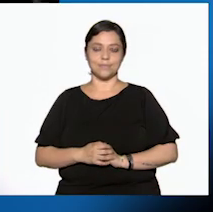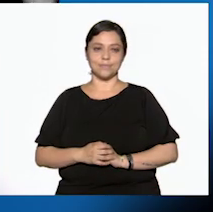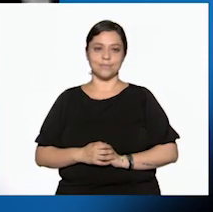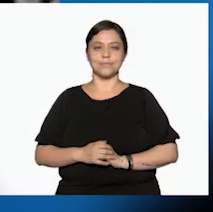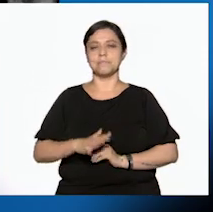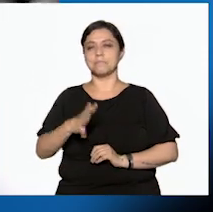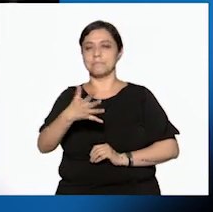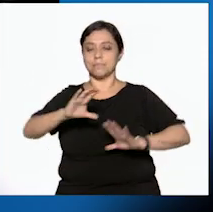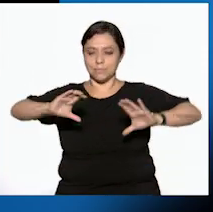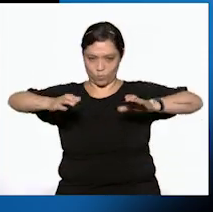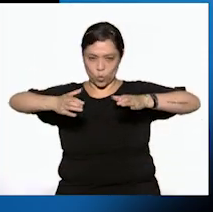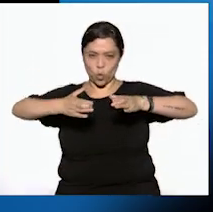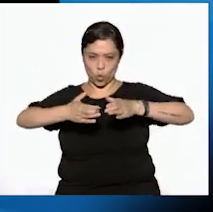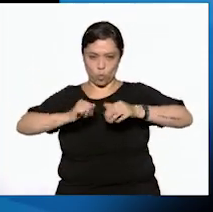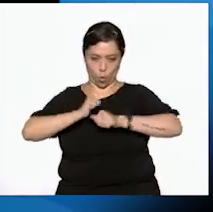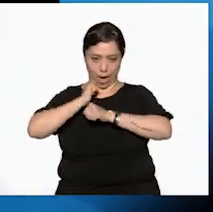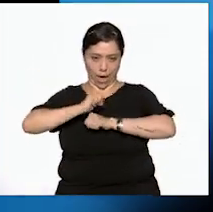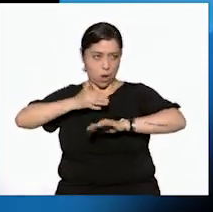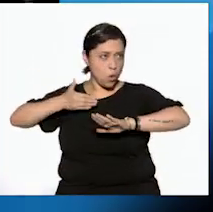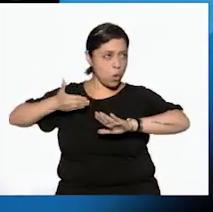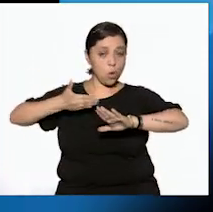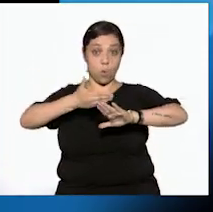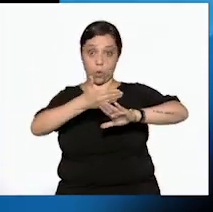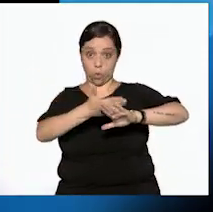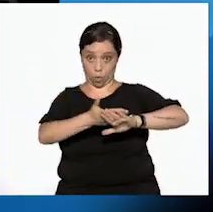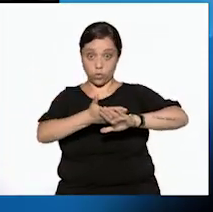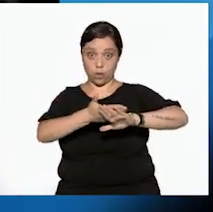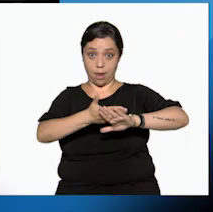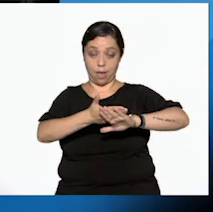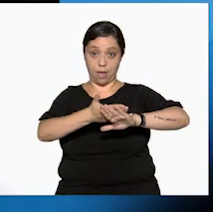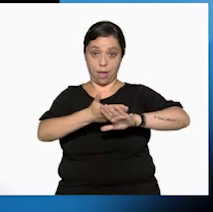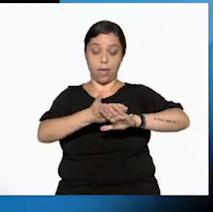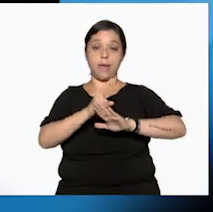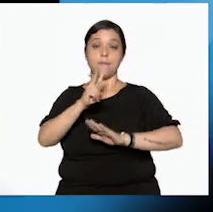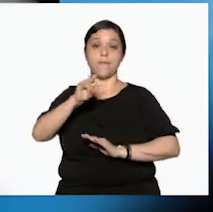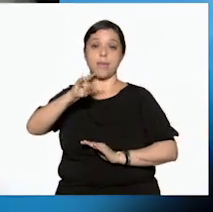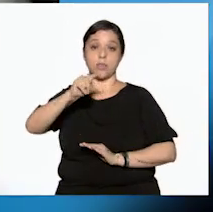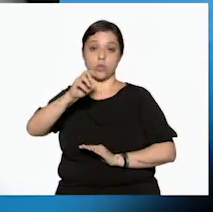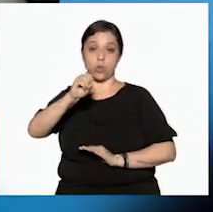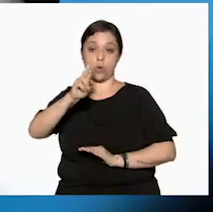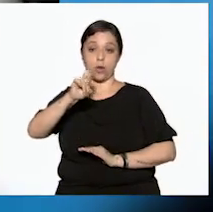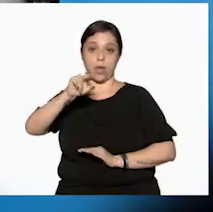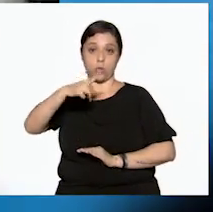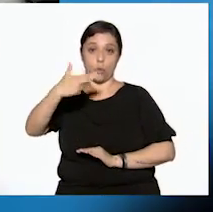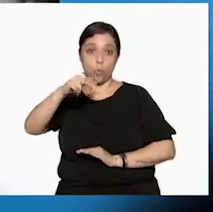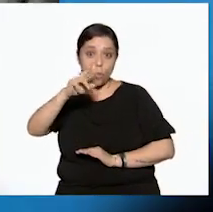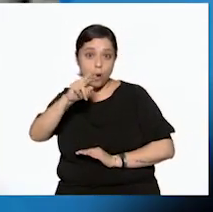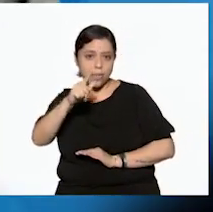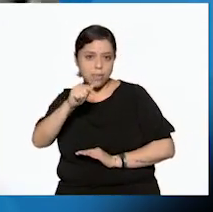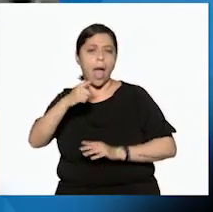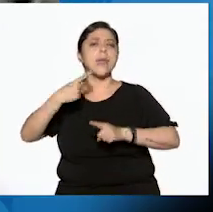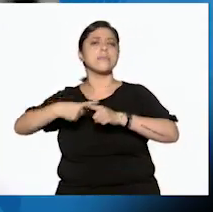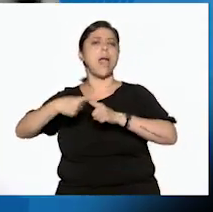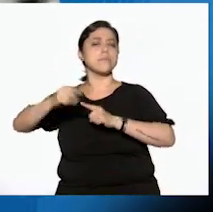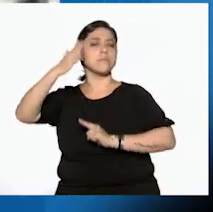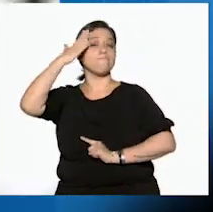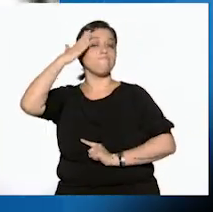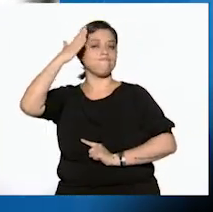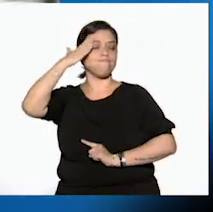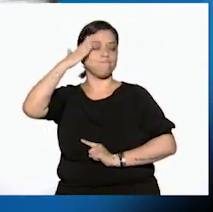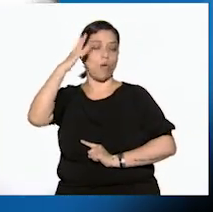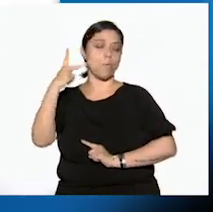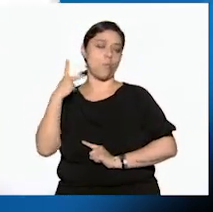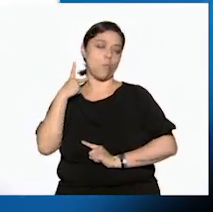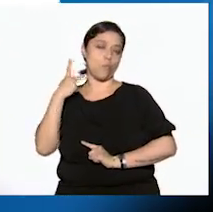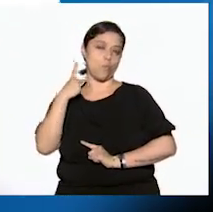Uno de los grupos armados que se levantaron en contra del usurpador Victoriano Huerta estuvo encabezado por un político formado bajo